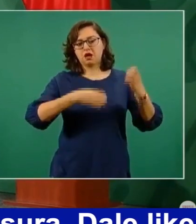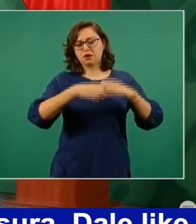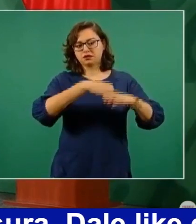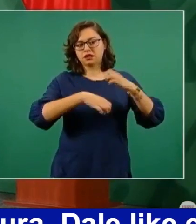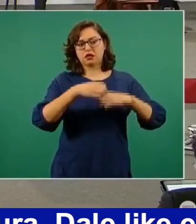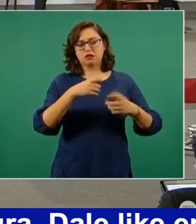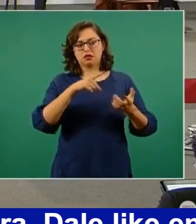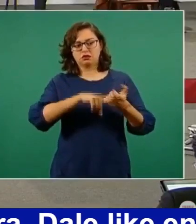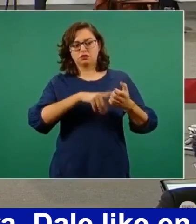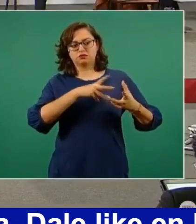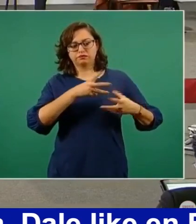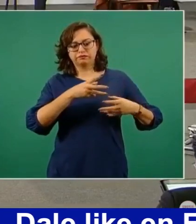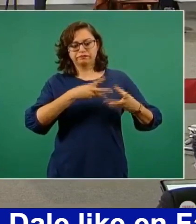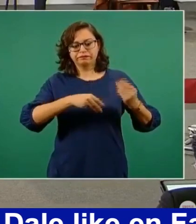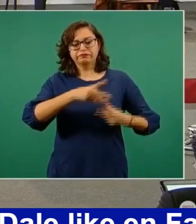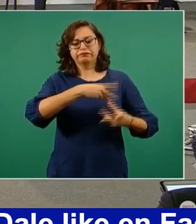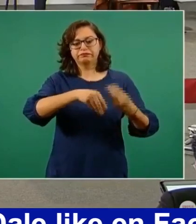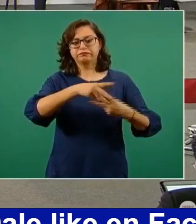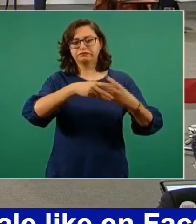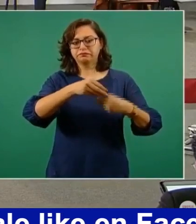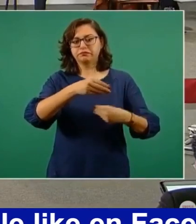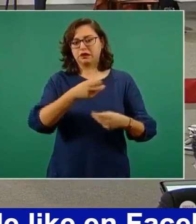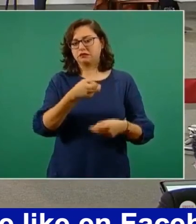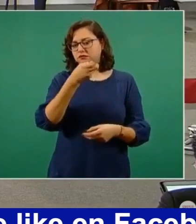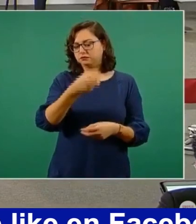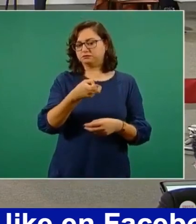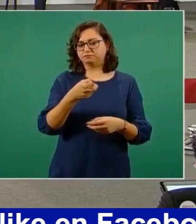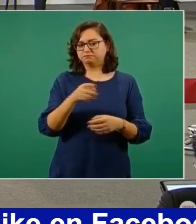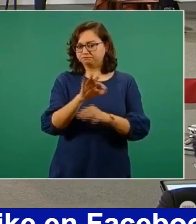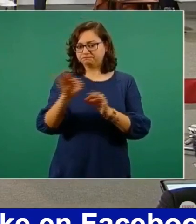de pesos que hoy recibirán los trabajadores producto